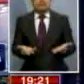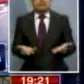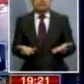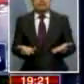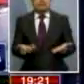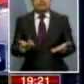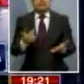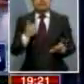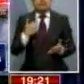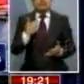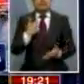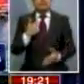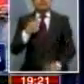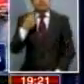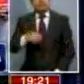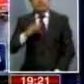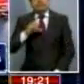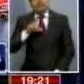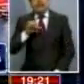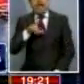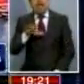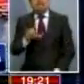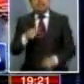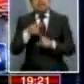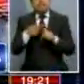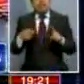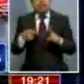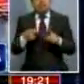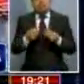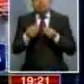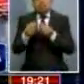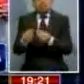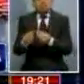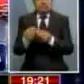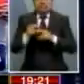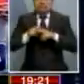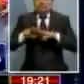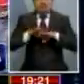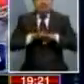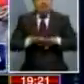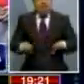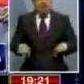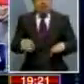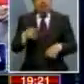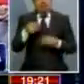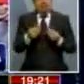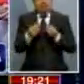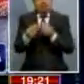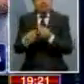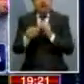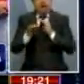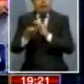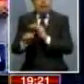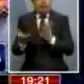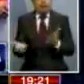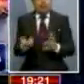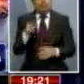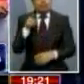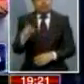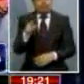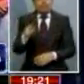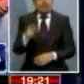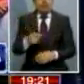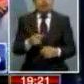¿Y qué hemos hecho por nuestra clase media? No hemos hecho nada por nuestra clase media. Miren, la